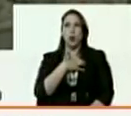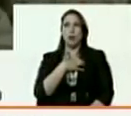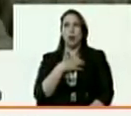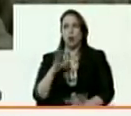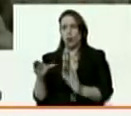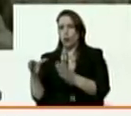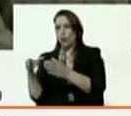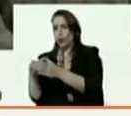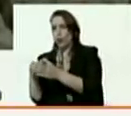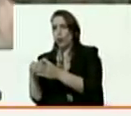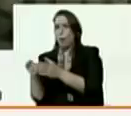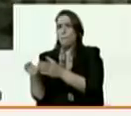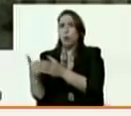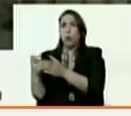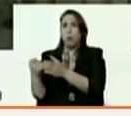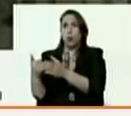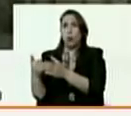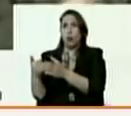grupo minoritario